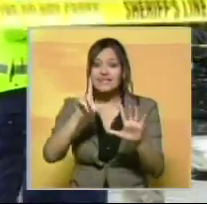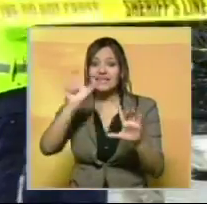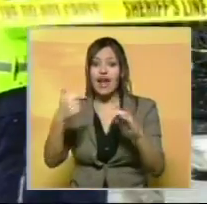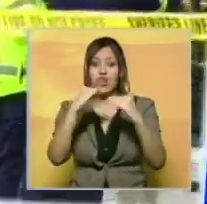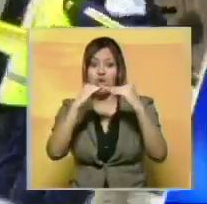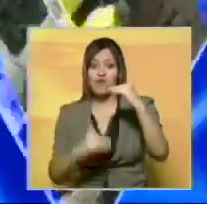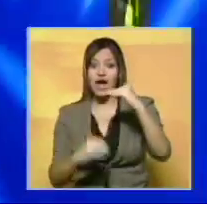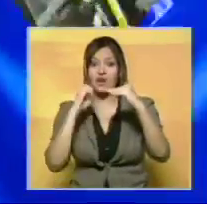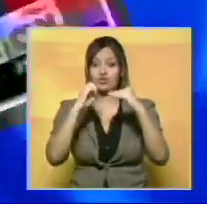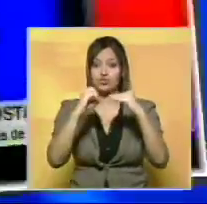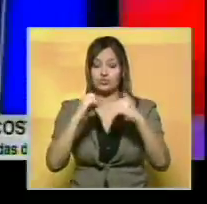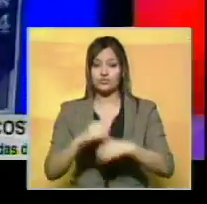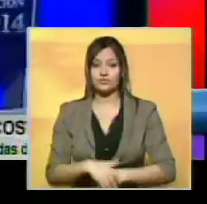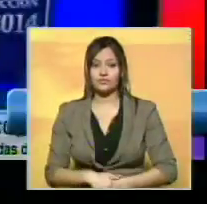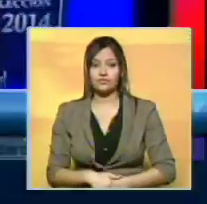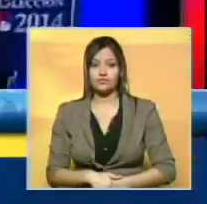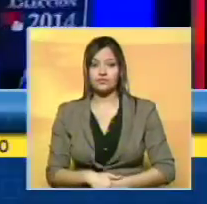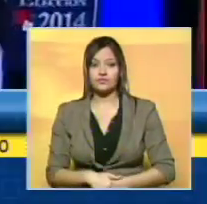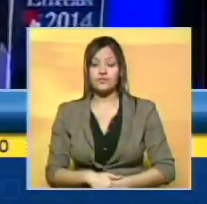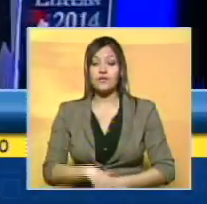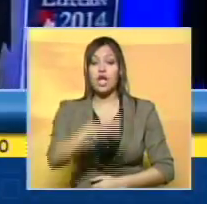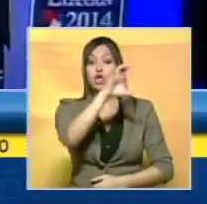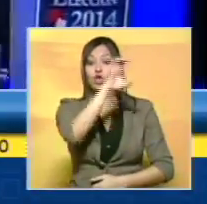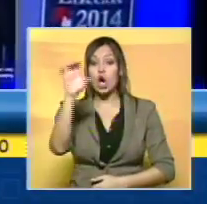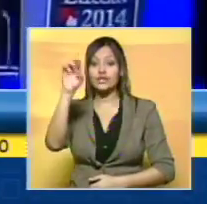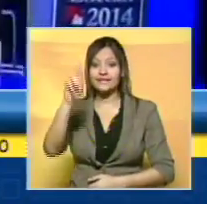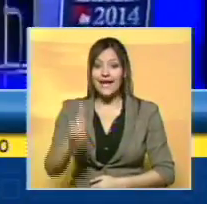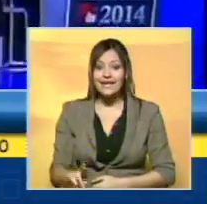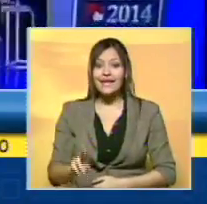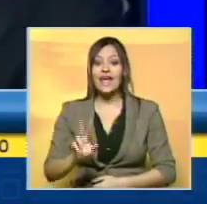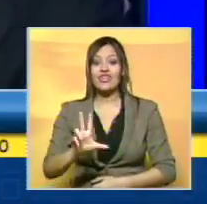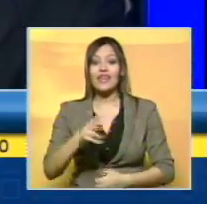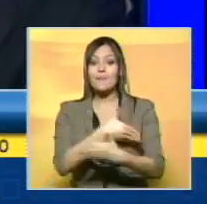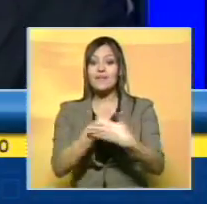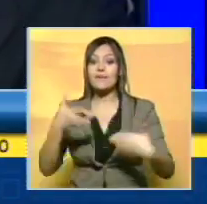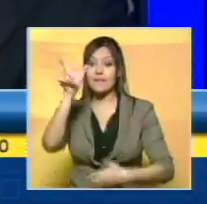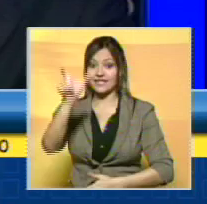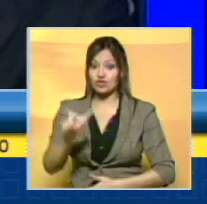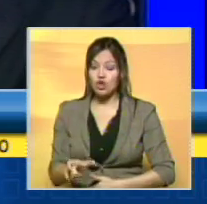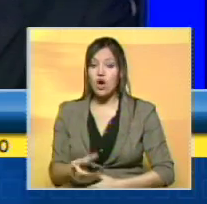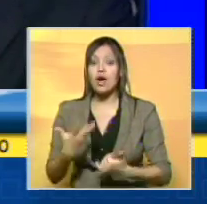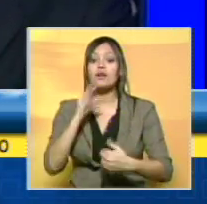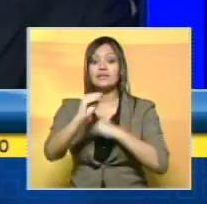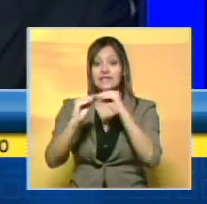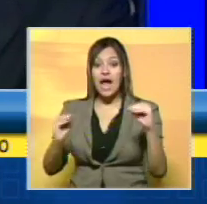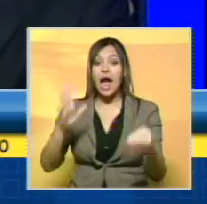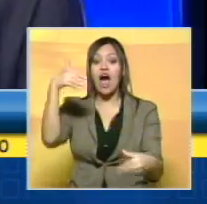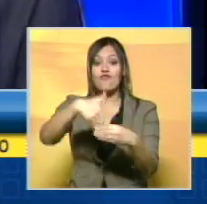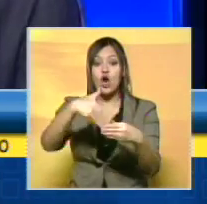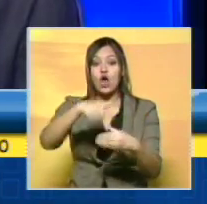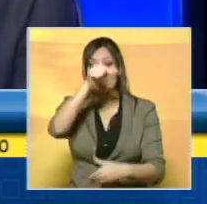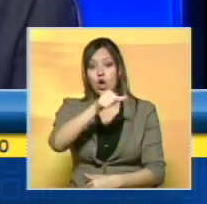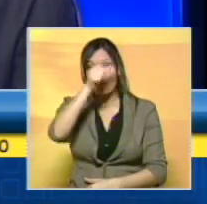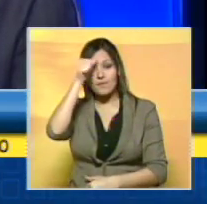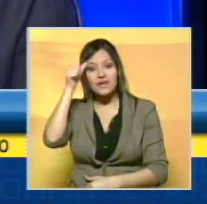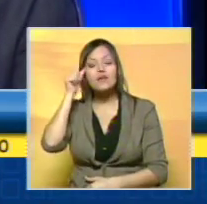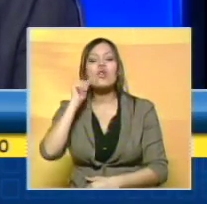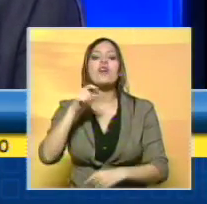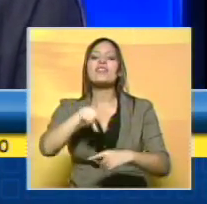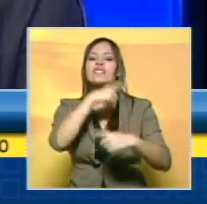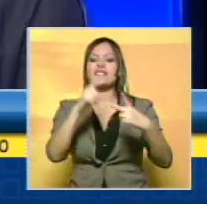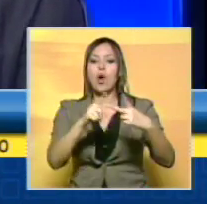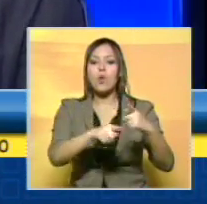cero. En Costa Rica, cerca de 3 millones de personas están llamadas a votar este domingo por el sucesor